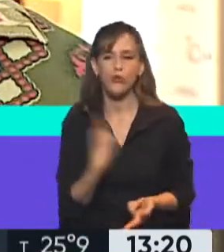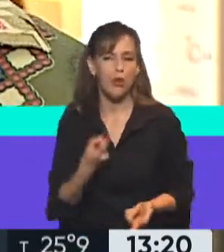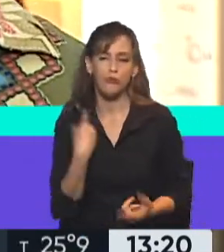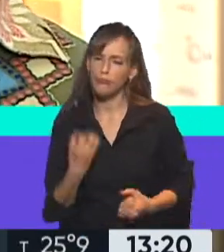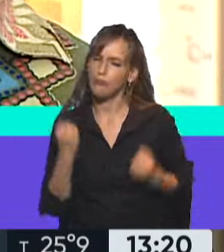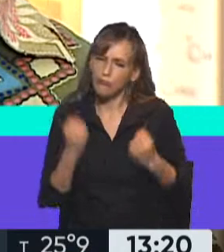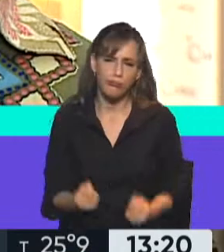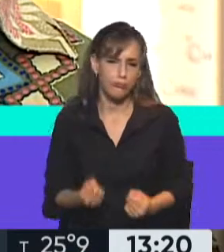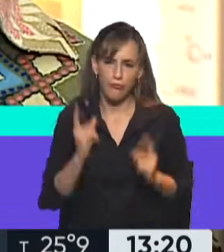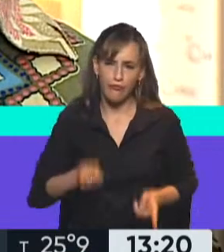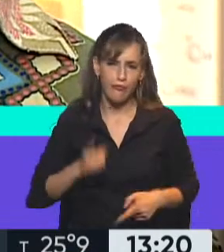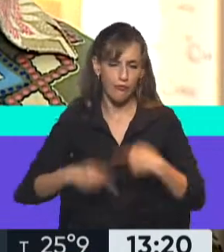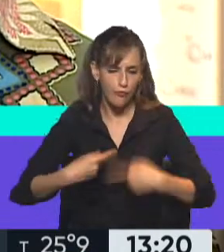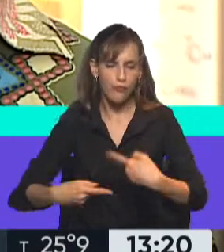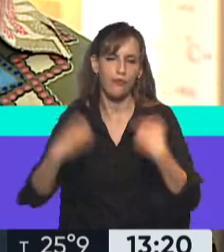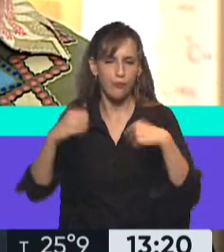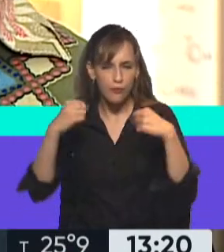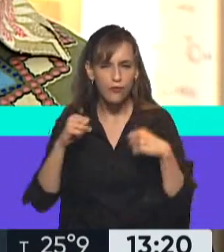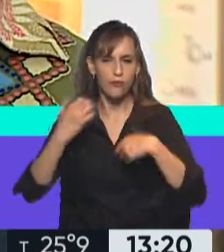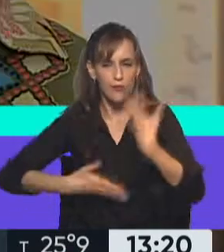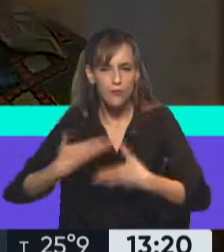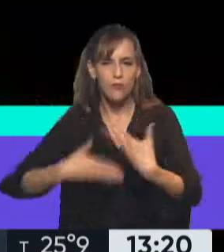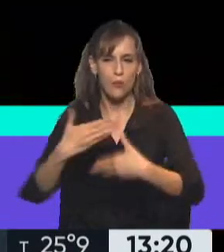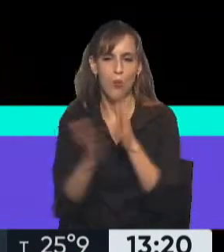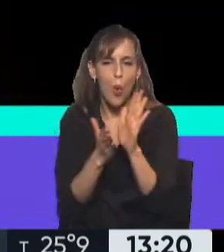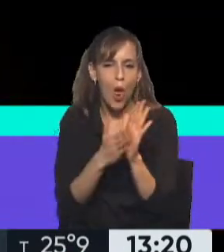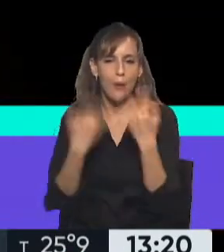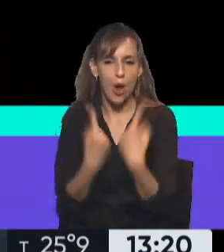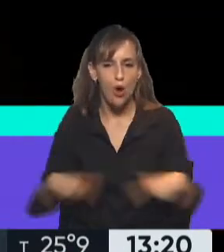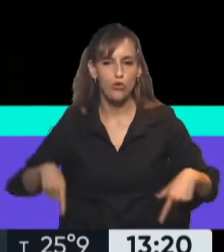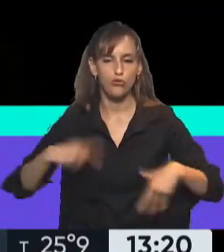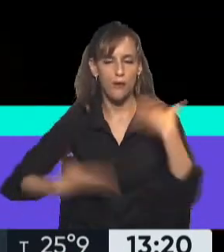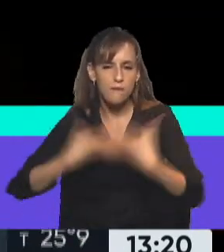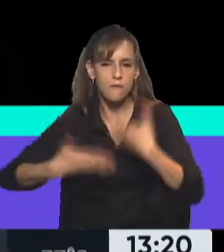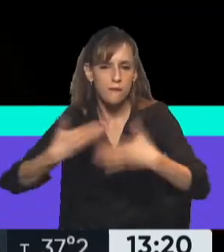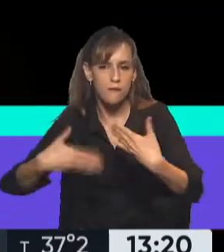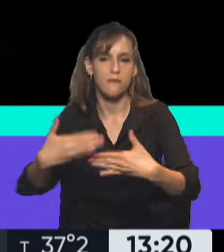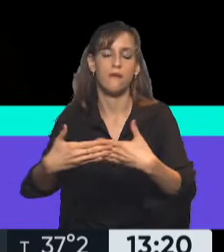eso permitió que pudiéramos como hacer muchísimas pruebas y hipótesis